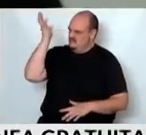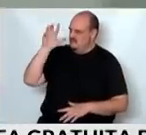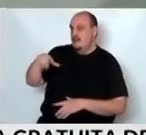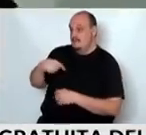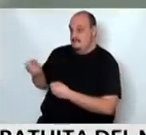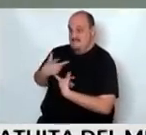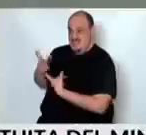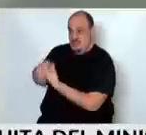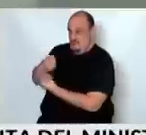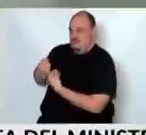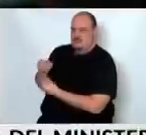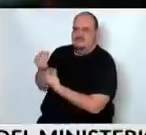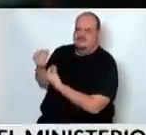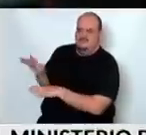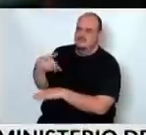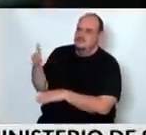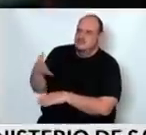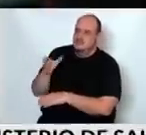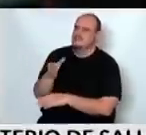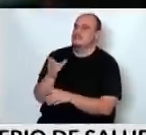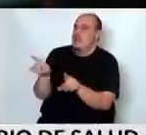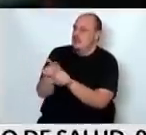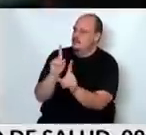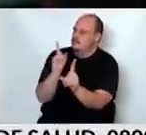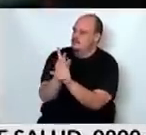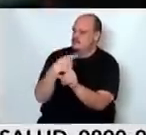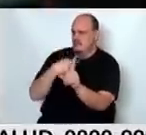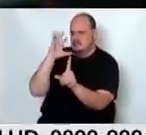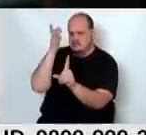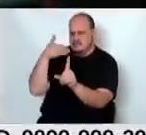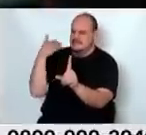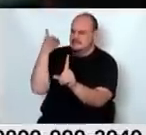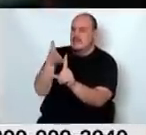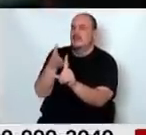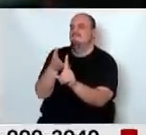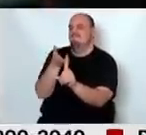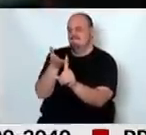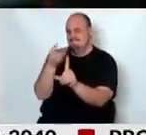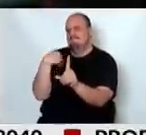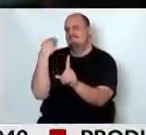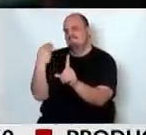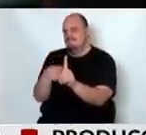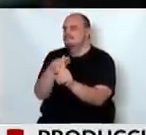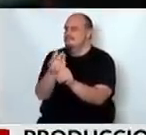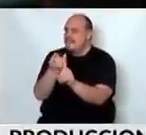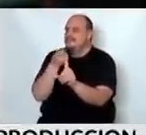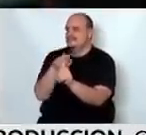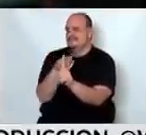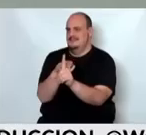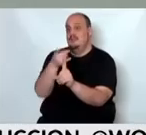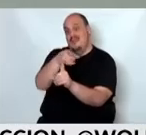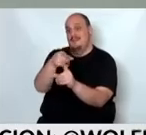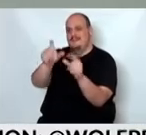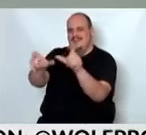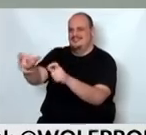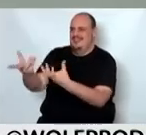míos porque tengo que... Y enojada y todo, decís, bueno, pero lo necesita, porque también te acompañan a vos a llevarlo adelante.